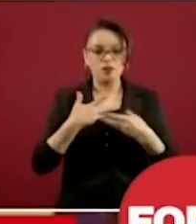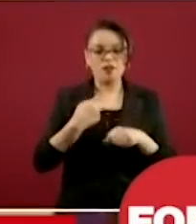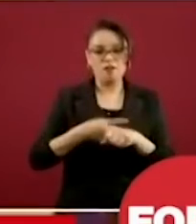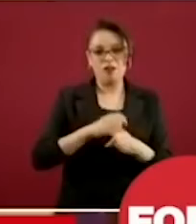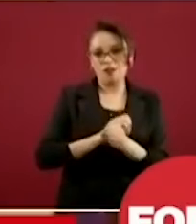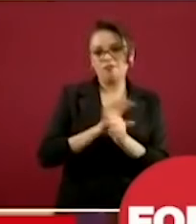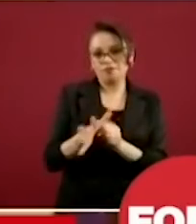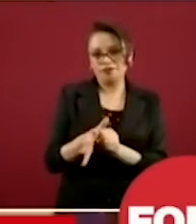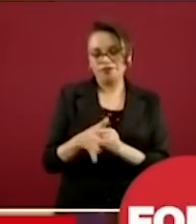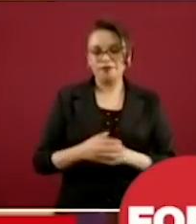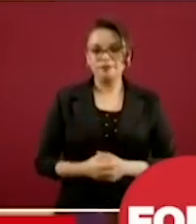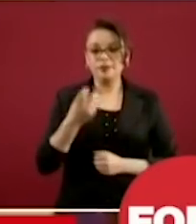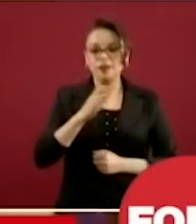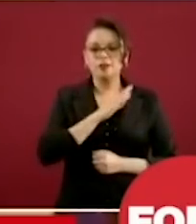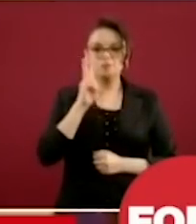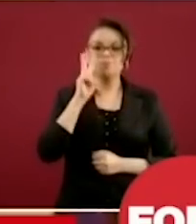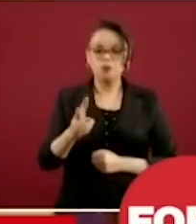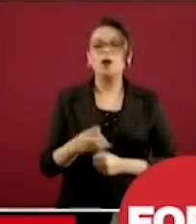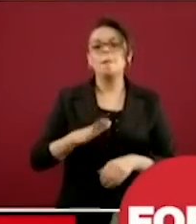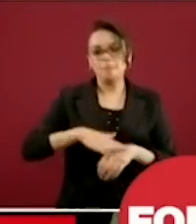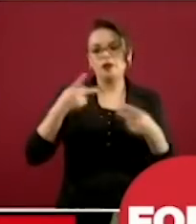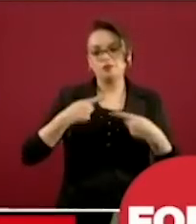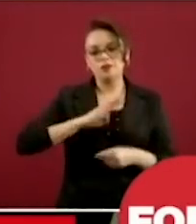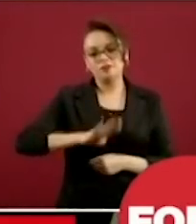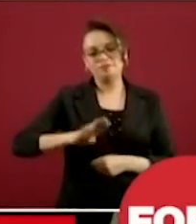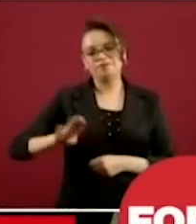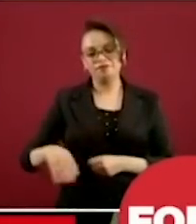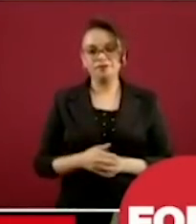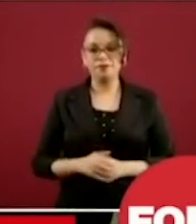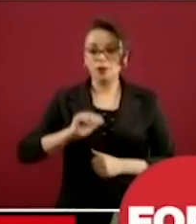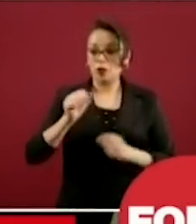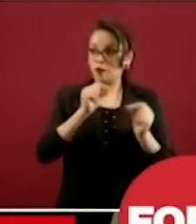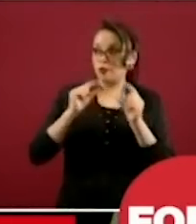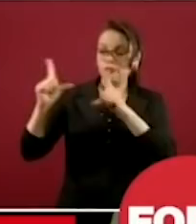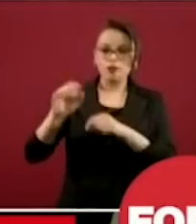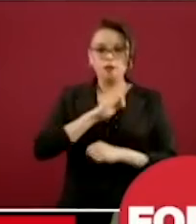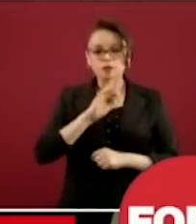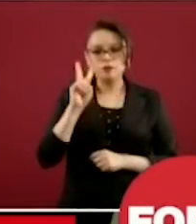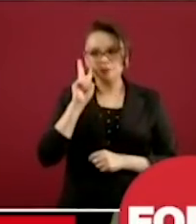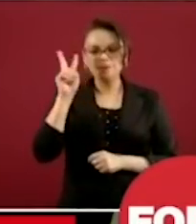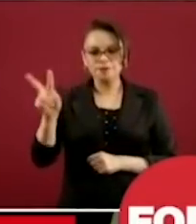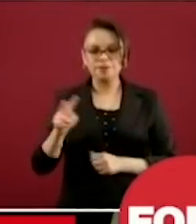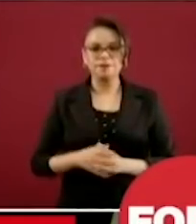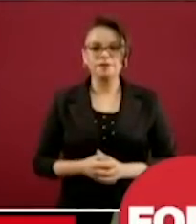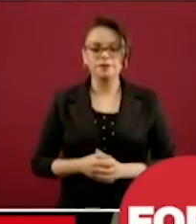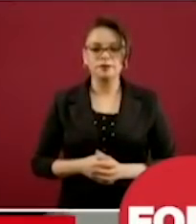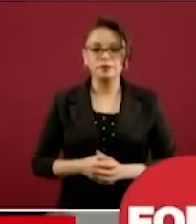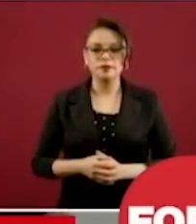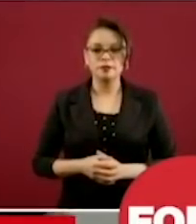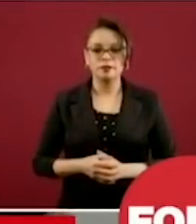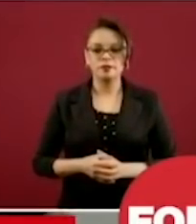carga importante de defunciones. En la siguiente diapositiva podemos ver nuevamente